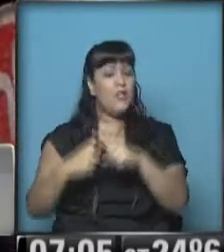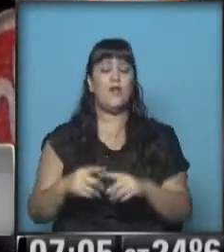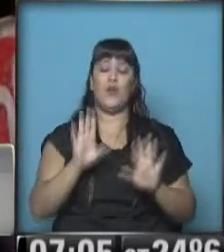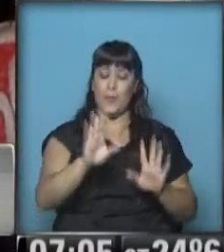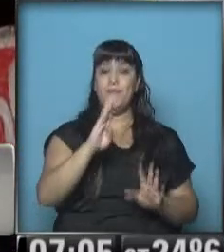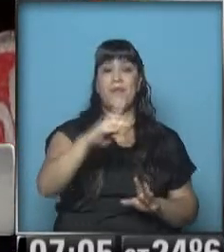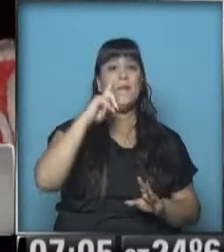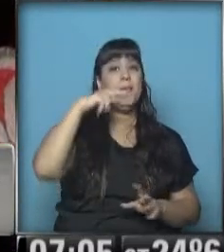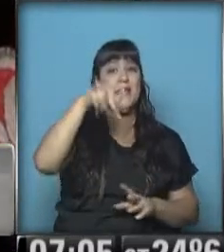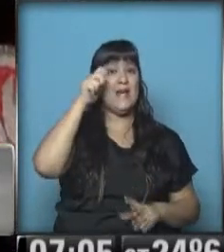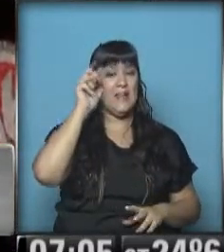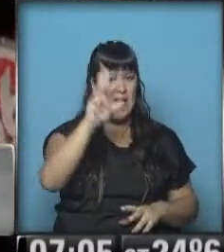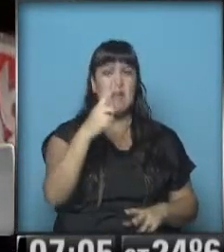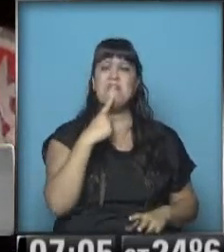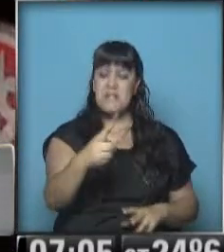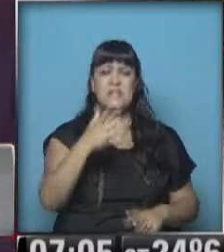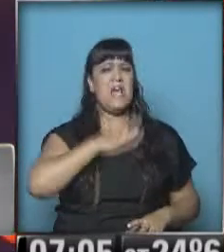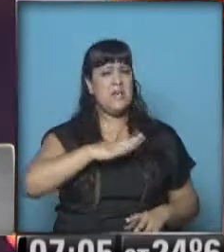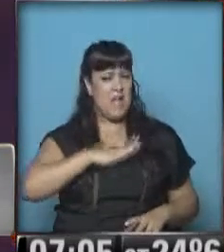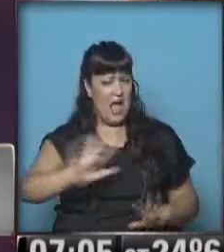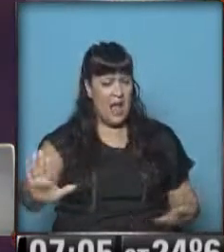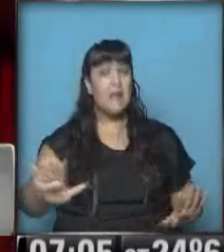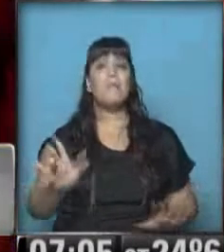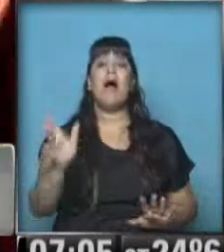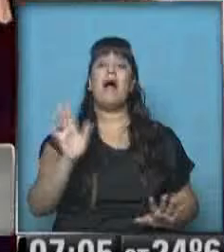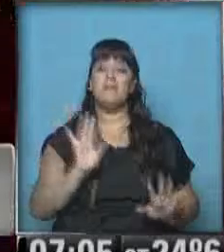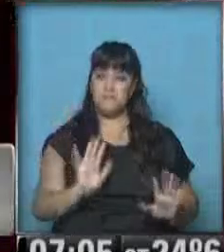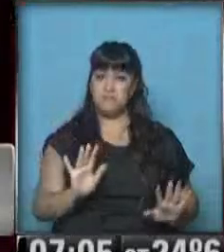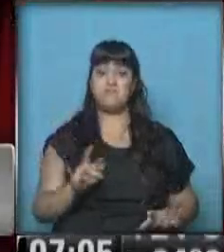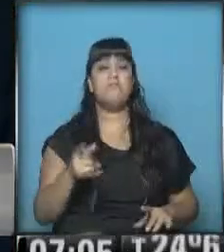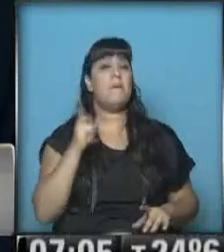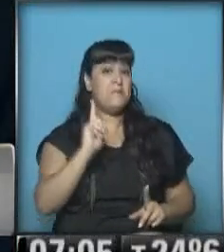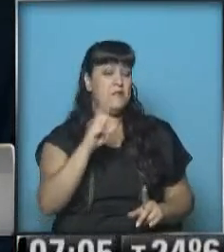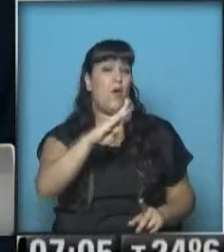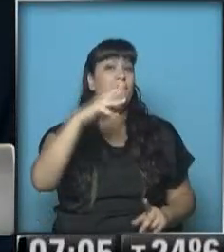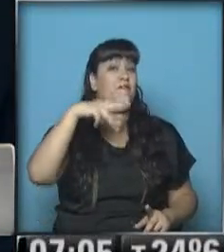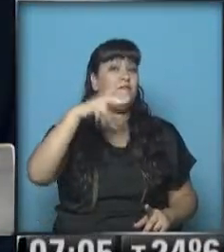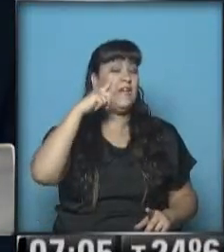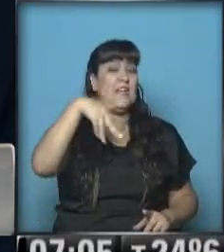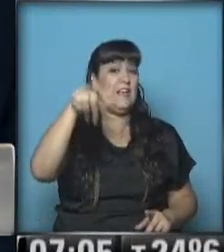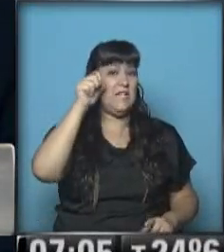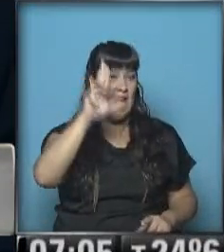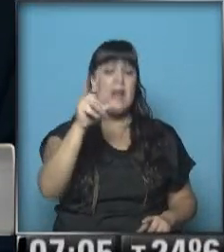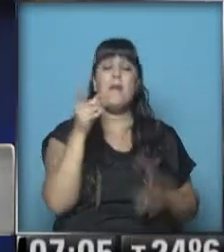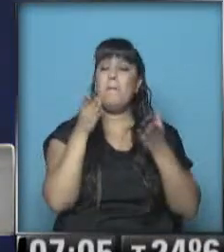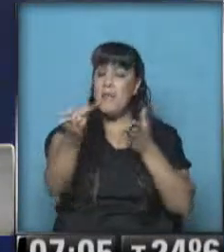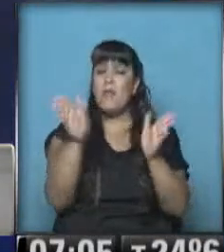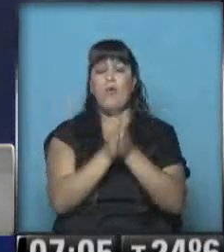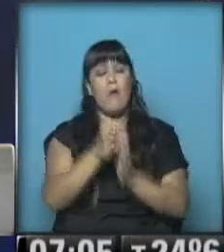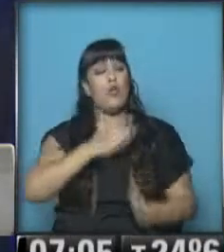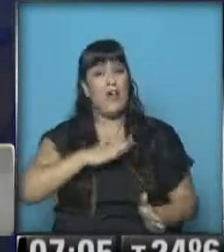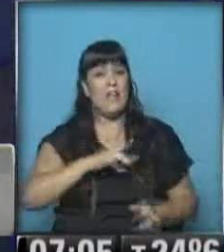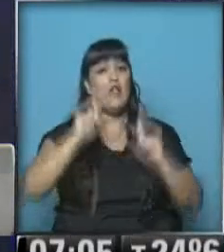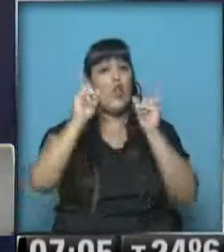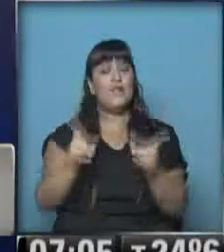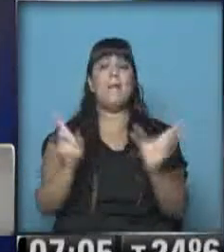mejor frase que decir calma, calma radicales, de alguna manera. Uh-huh. Es lo que le pidió al radicalismo, calma, y al resto de los